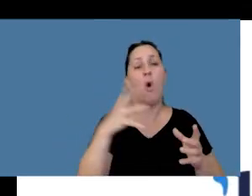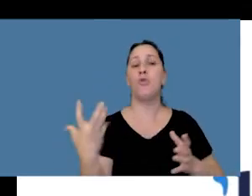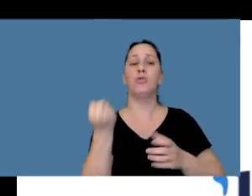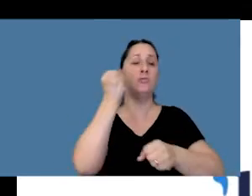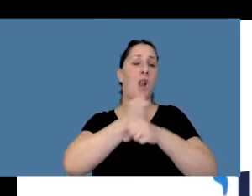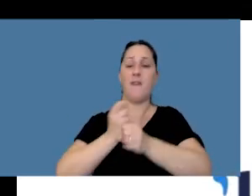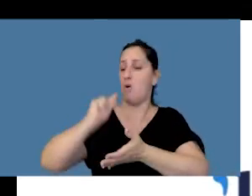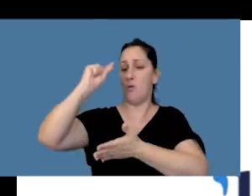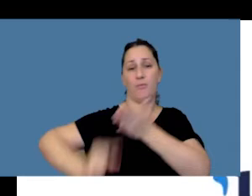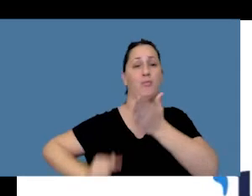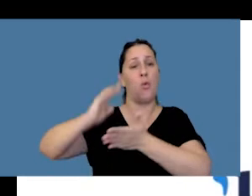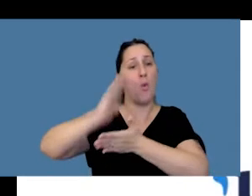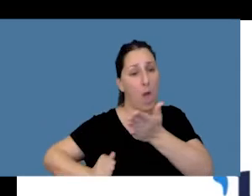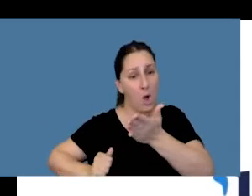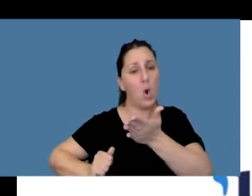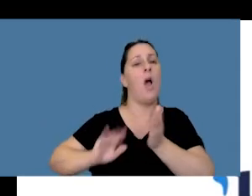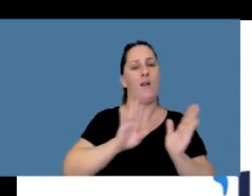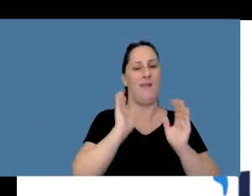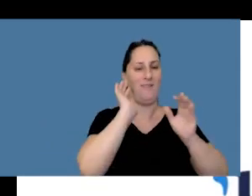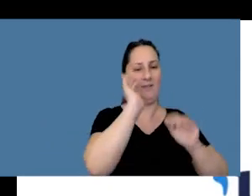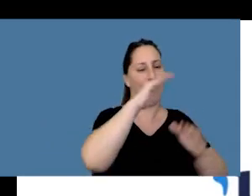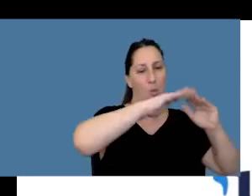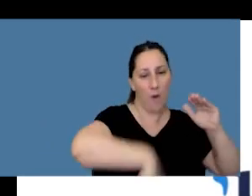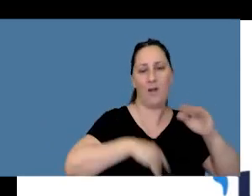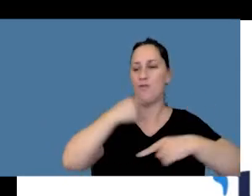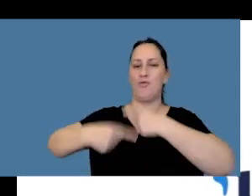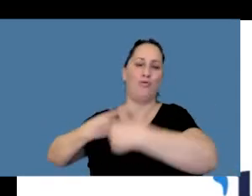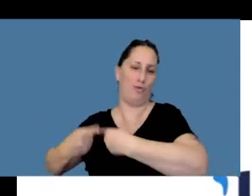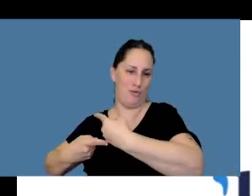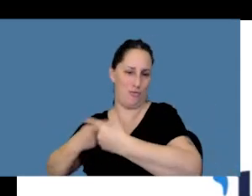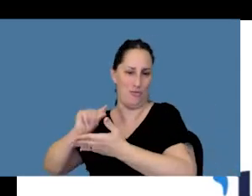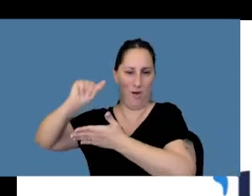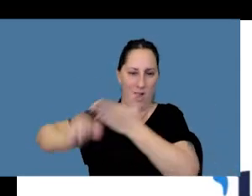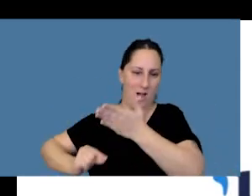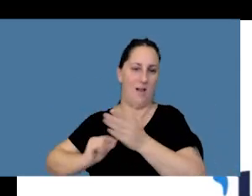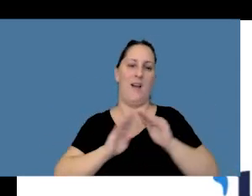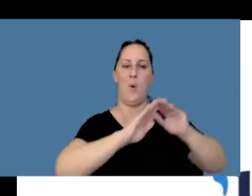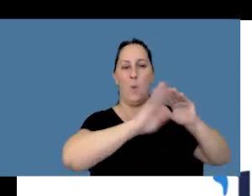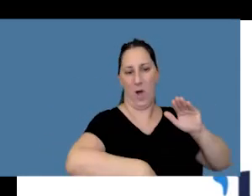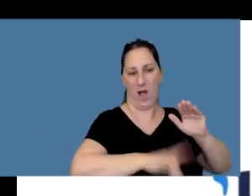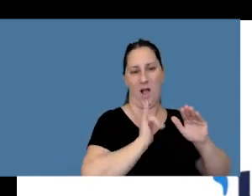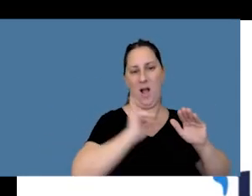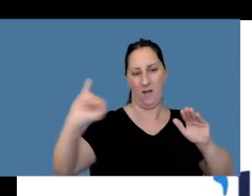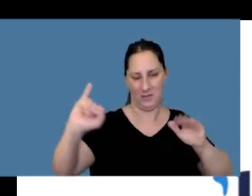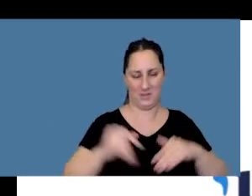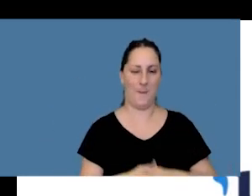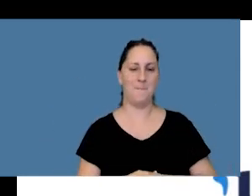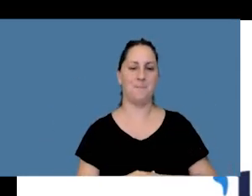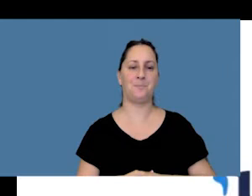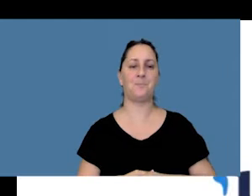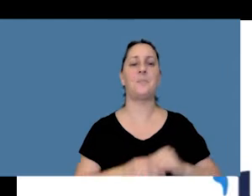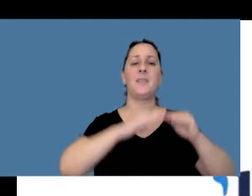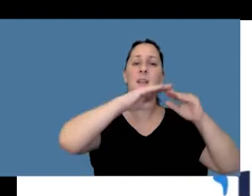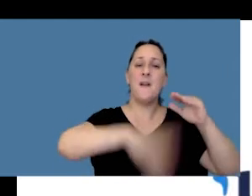relación de dependencia, no sigue trabajando independientemente, entonces ¿qué va a tener que hacer? Comunicar la baja. La baja se